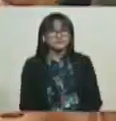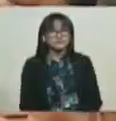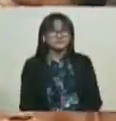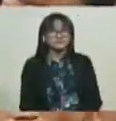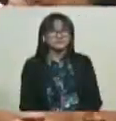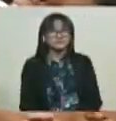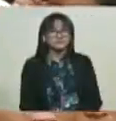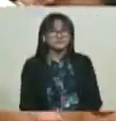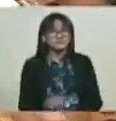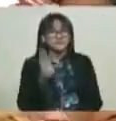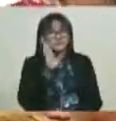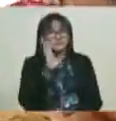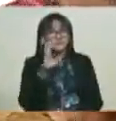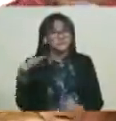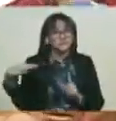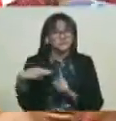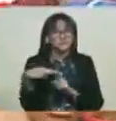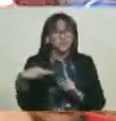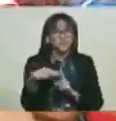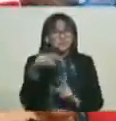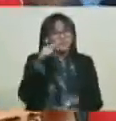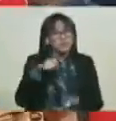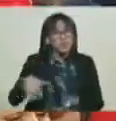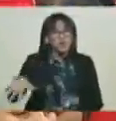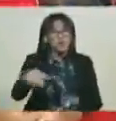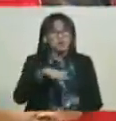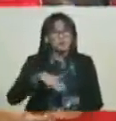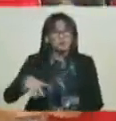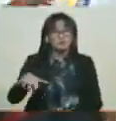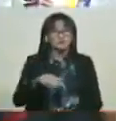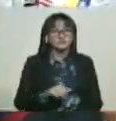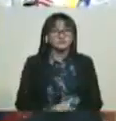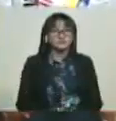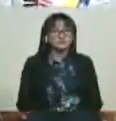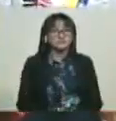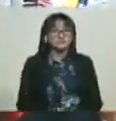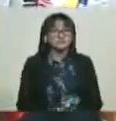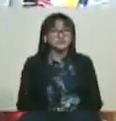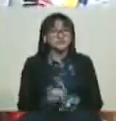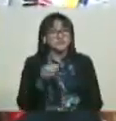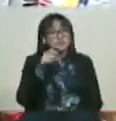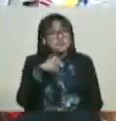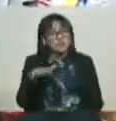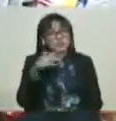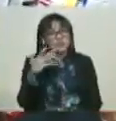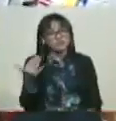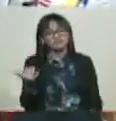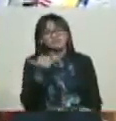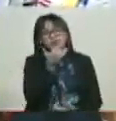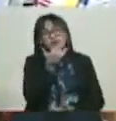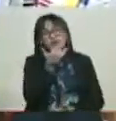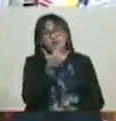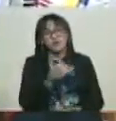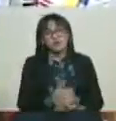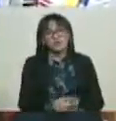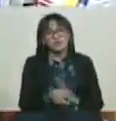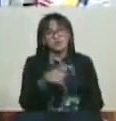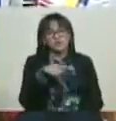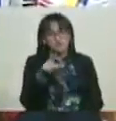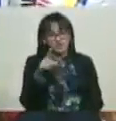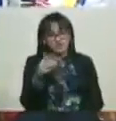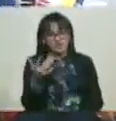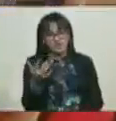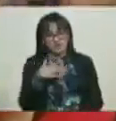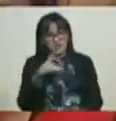la oligarquía de hacer la guerra el pueblo para que el pueblo se confunda y ustedes se van a dejar